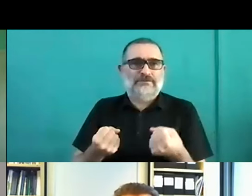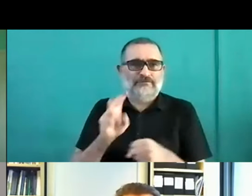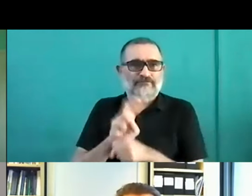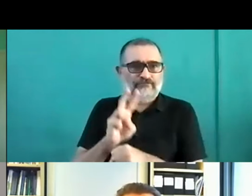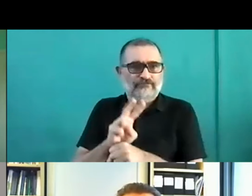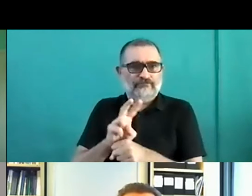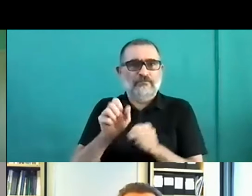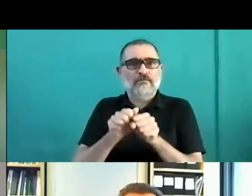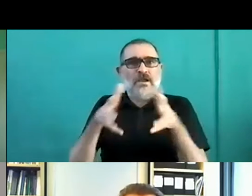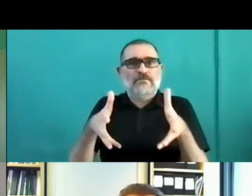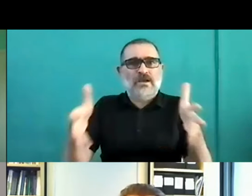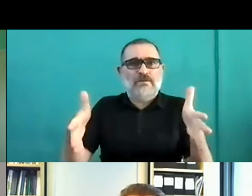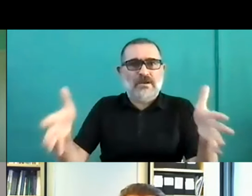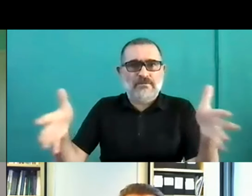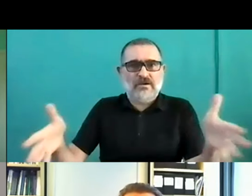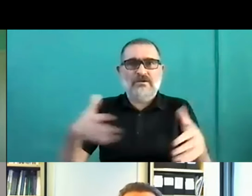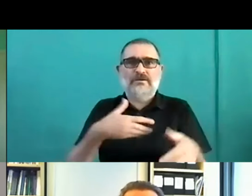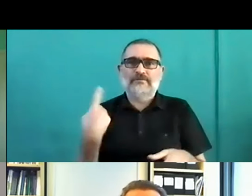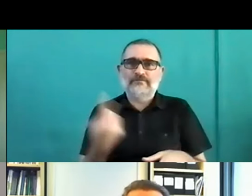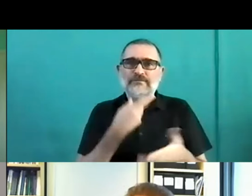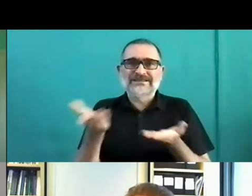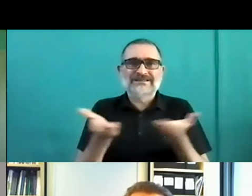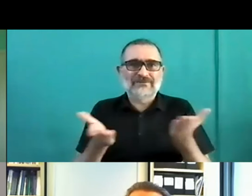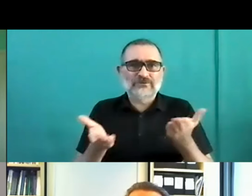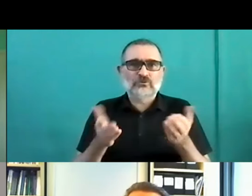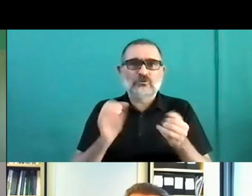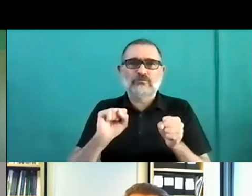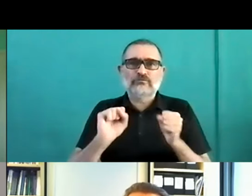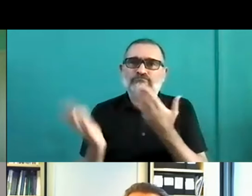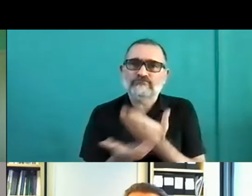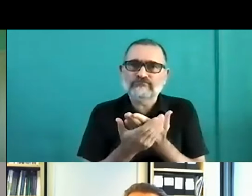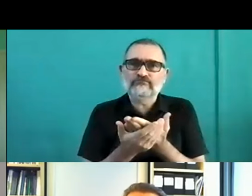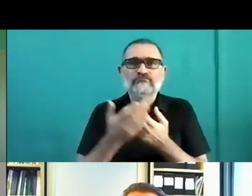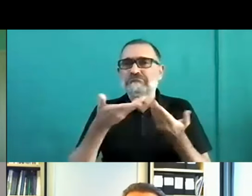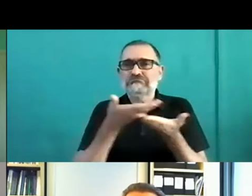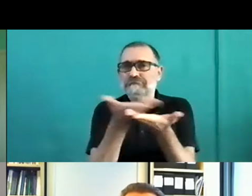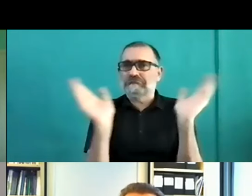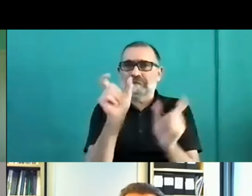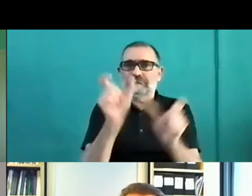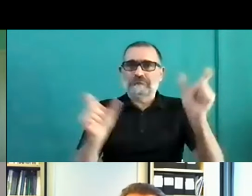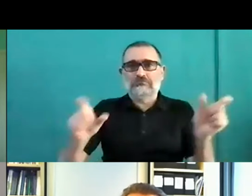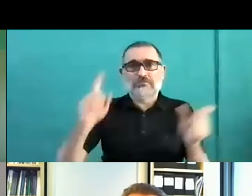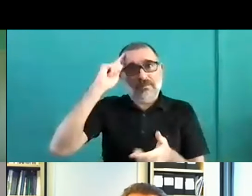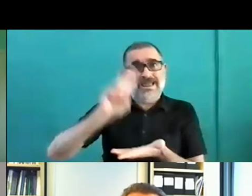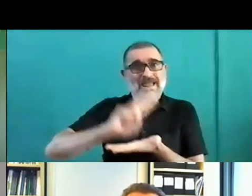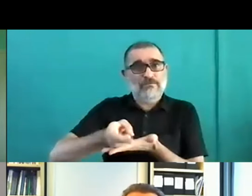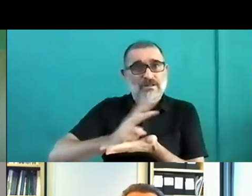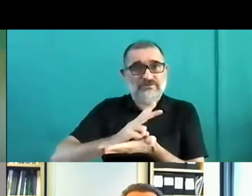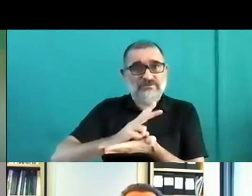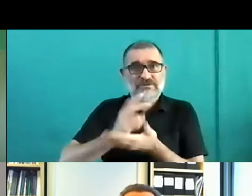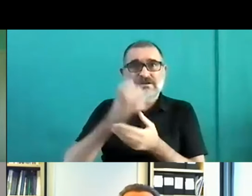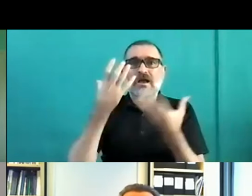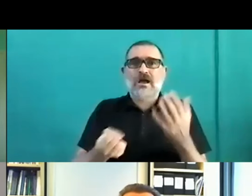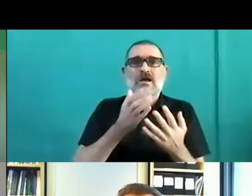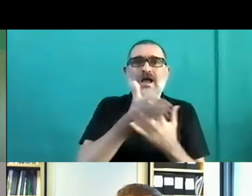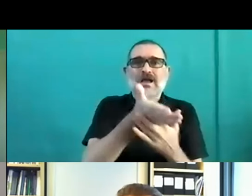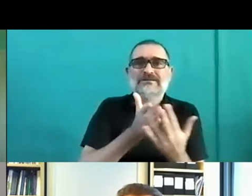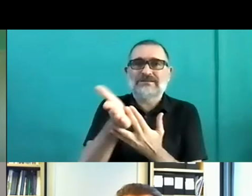calidad. Si bien es cierto que se ha avanzado en la atención de salud a las personas con epilepsia, aún